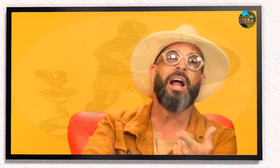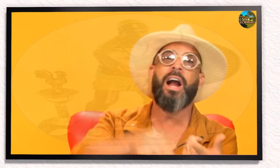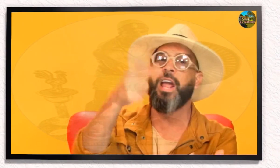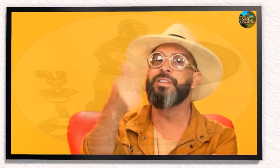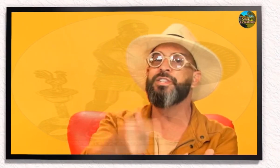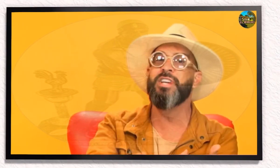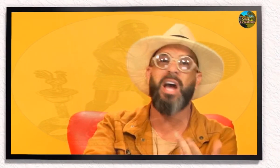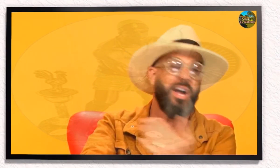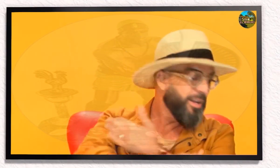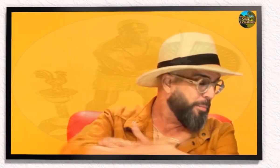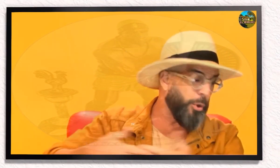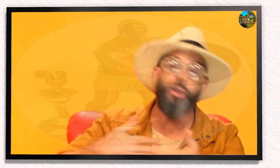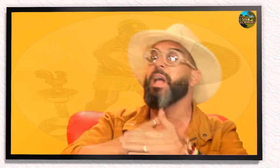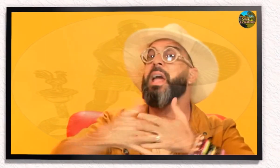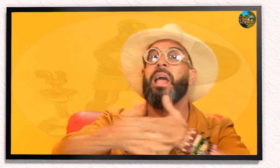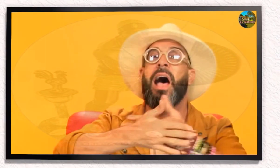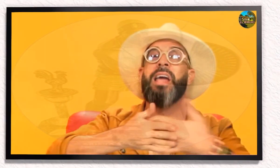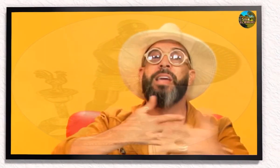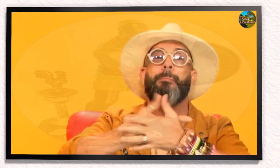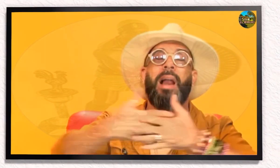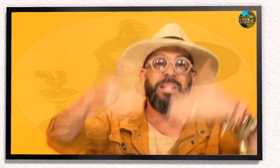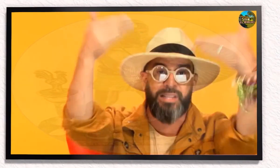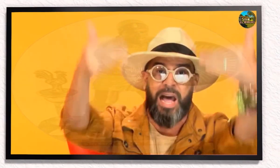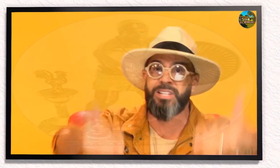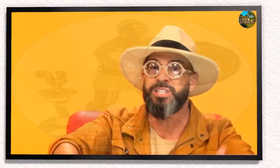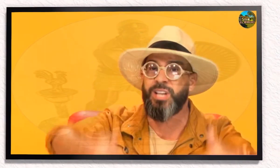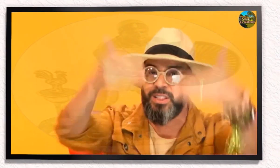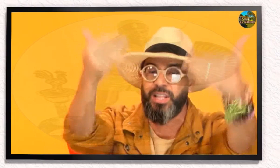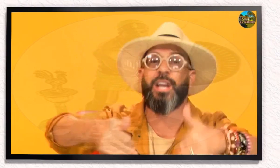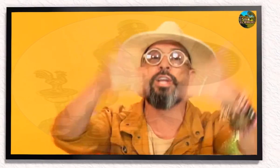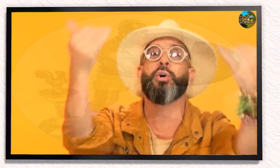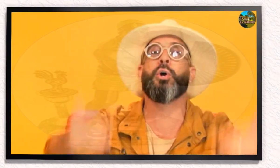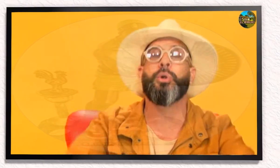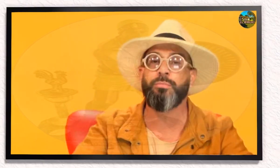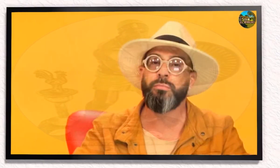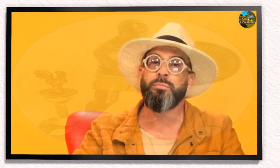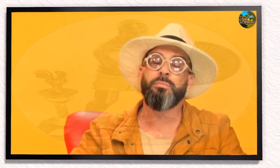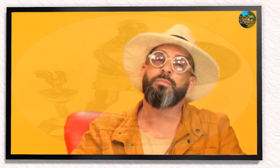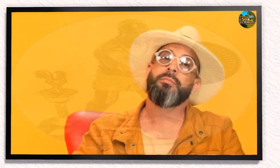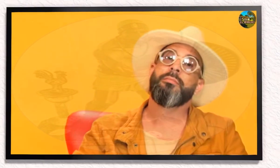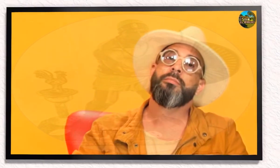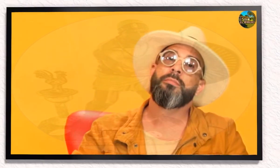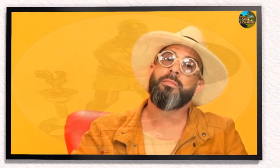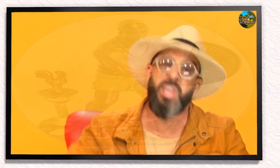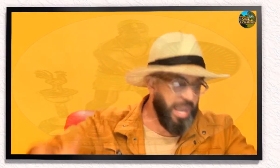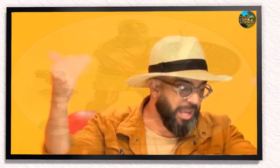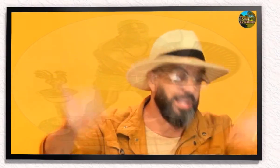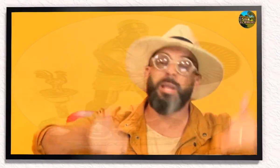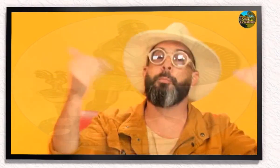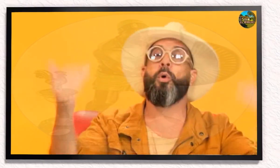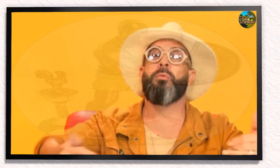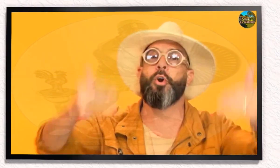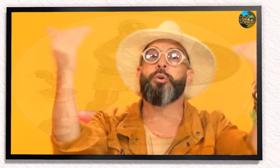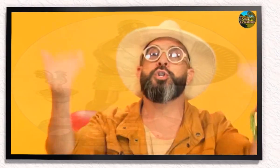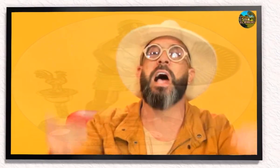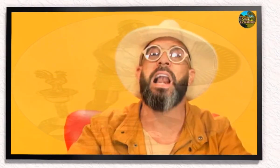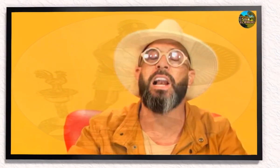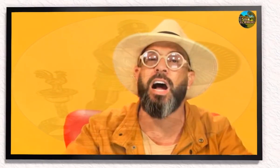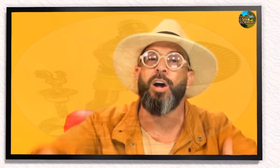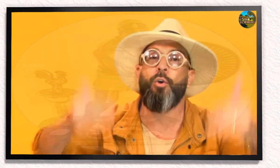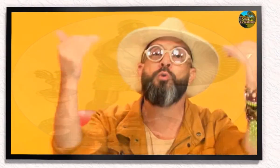si lo quieres una fue en fase de prueba la bandeja para los planes más